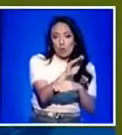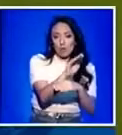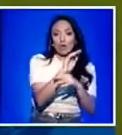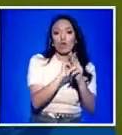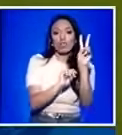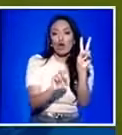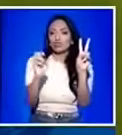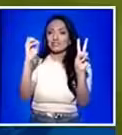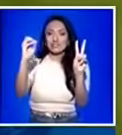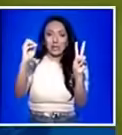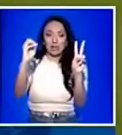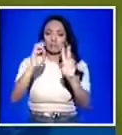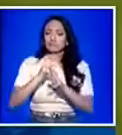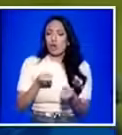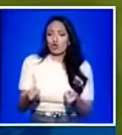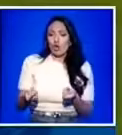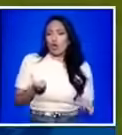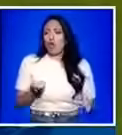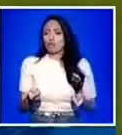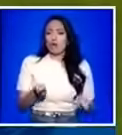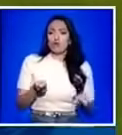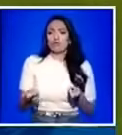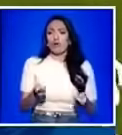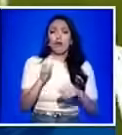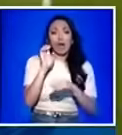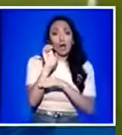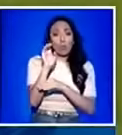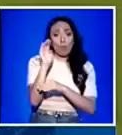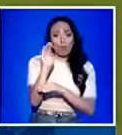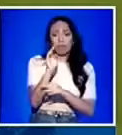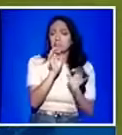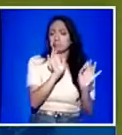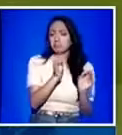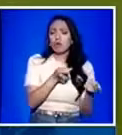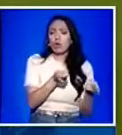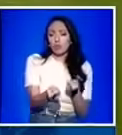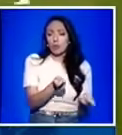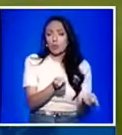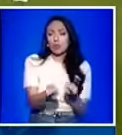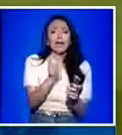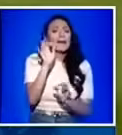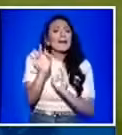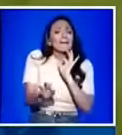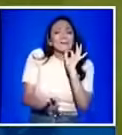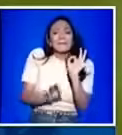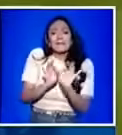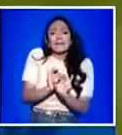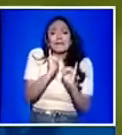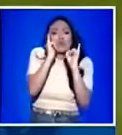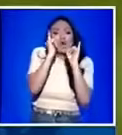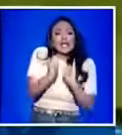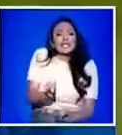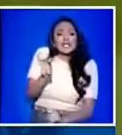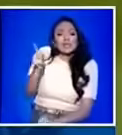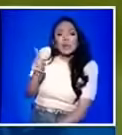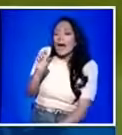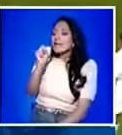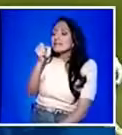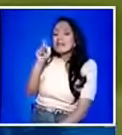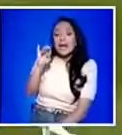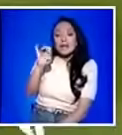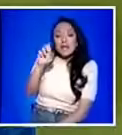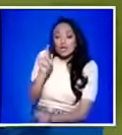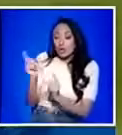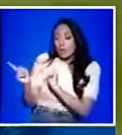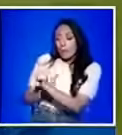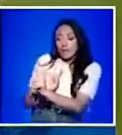2-0, dominó todo el compromiso, impuso condiciones de juego y generó algunas situaciones. Gran maniobra individual de Jeremy Sarmiento, media vuelta,